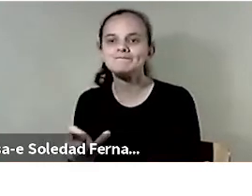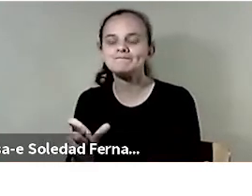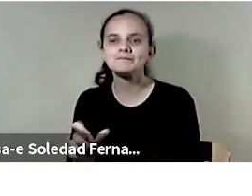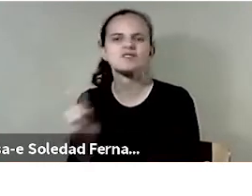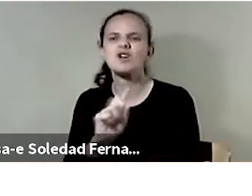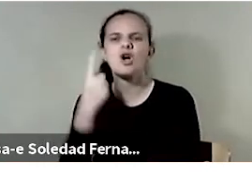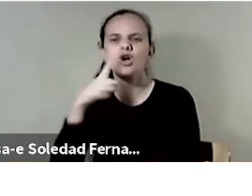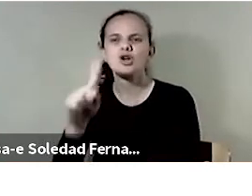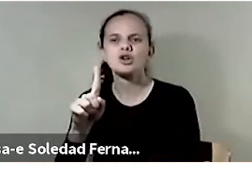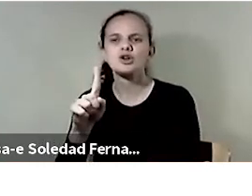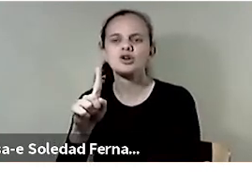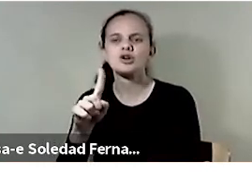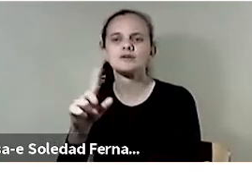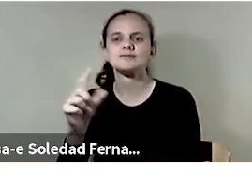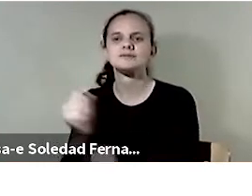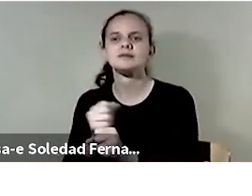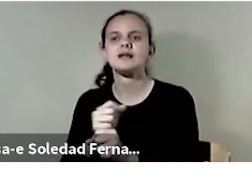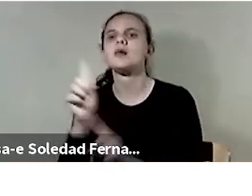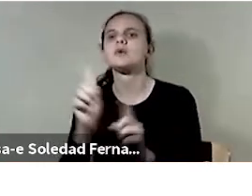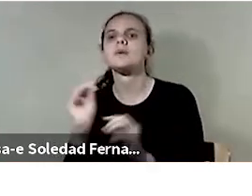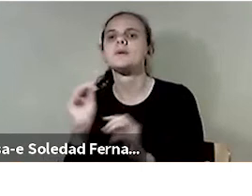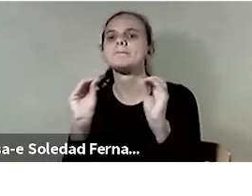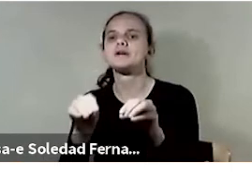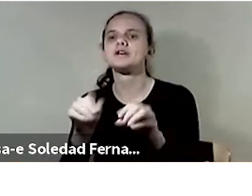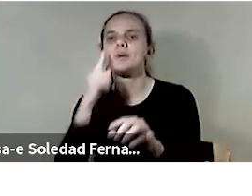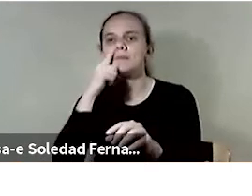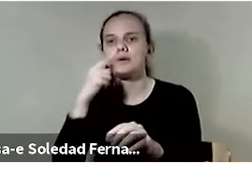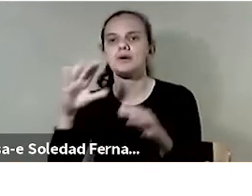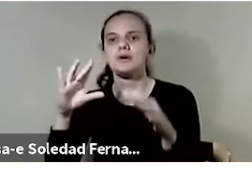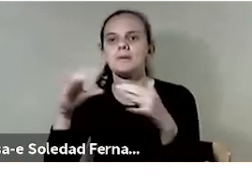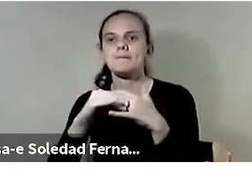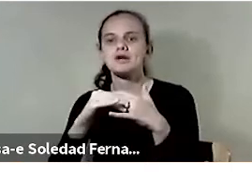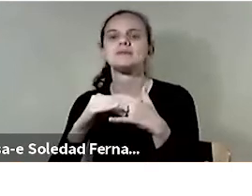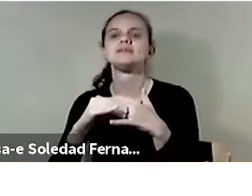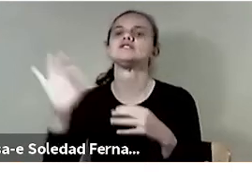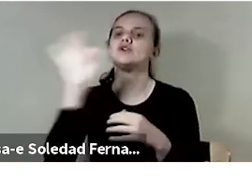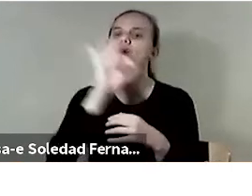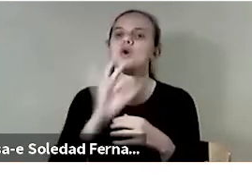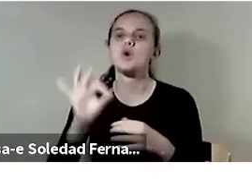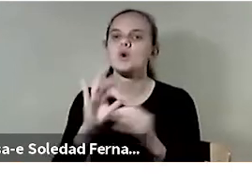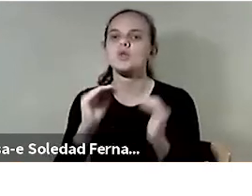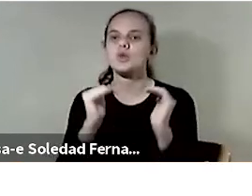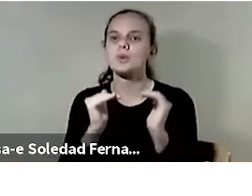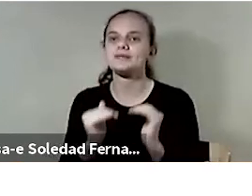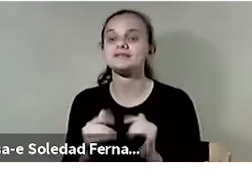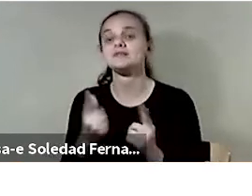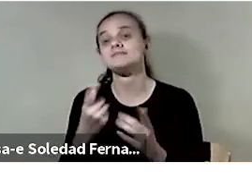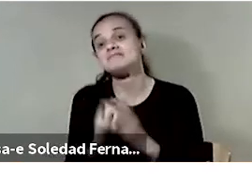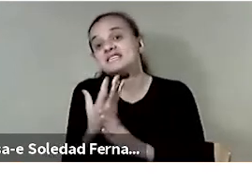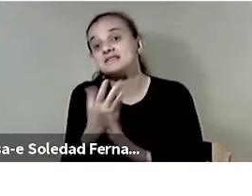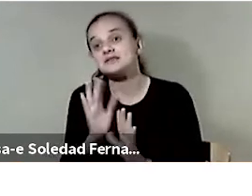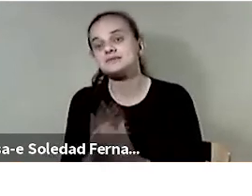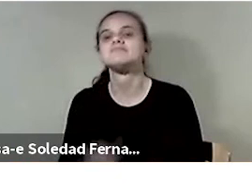Acá Henry dice, no conozco, Henry que es parte de ALAC, un beso. No conozco casos de certificados, pero muchas webs y productos colocan un statement, o es